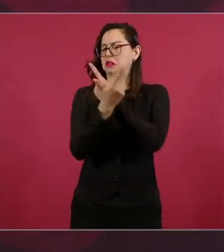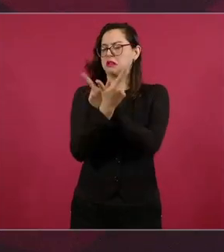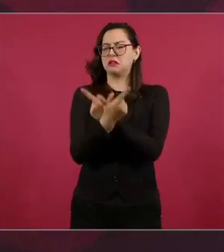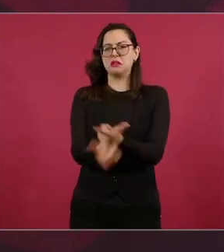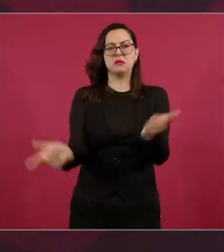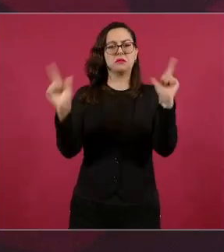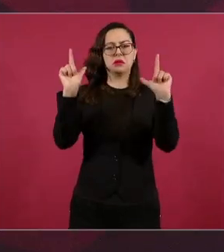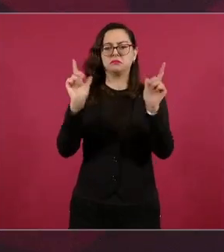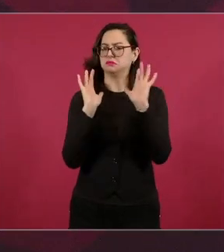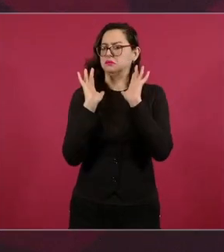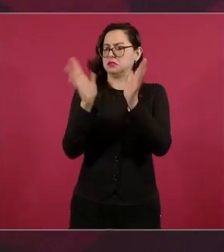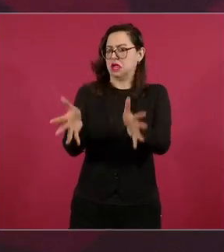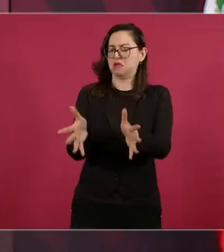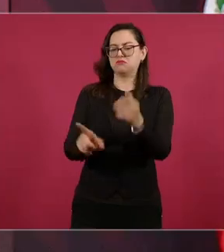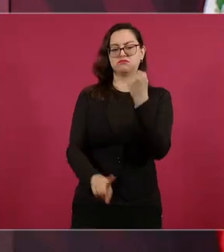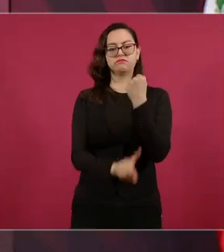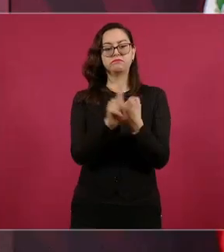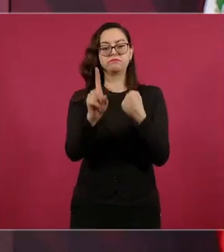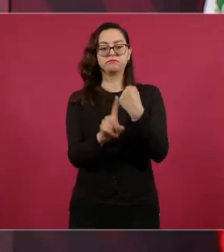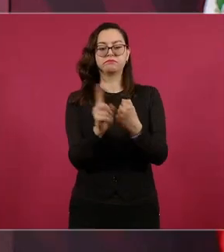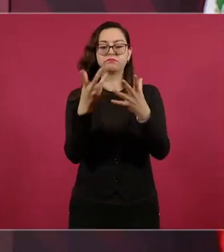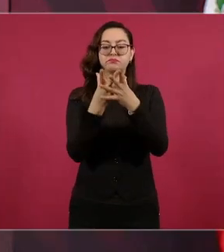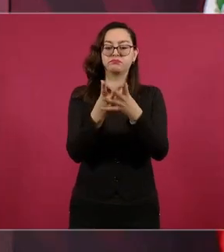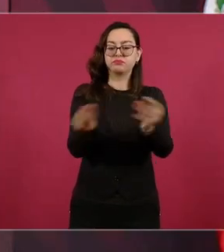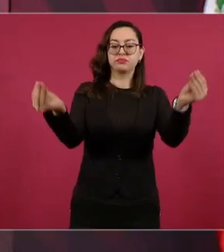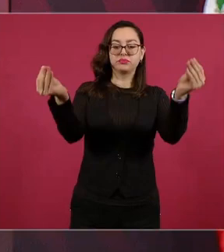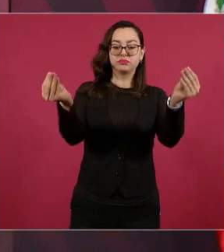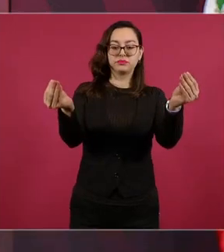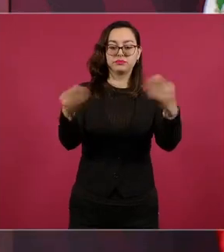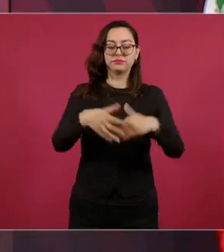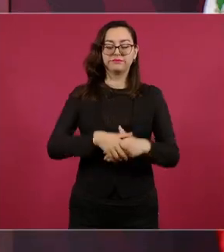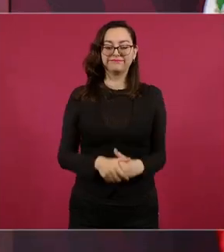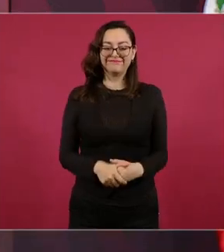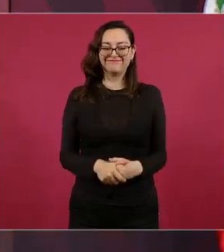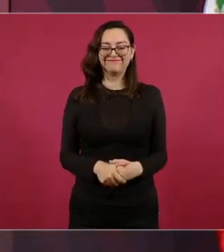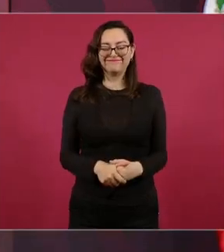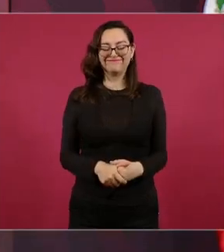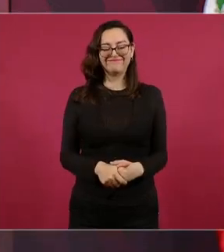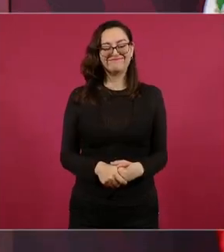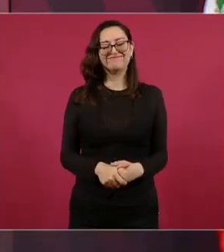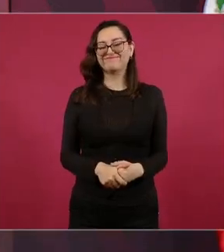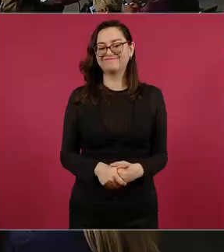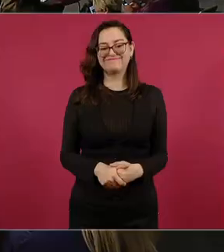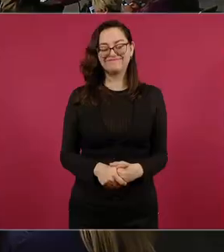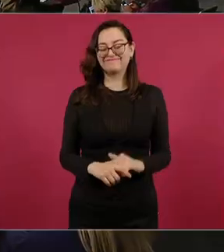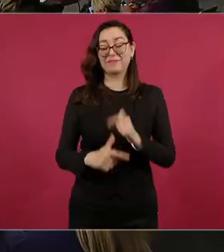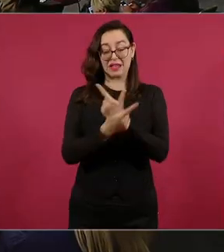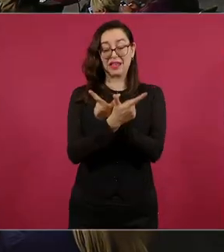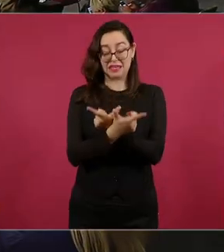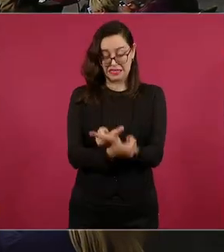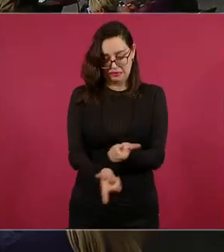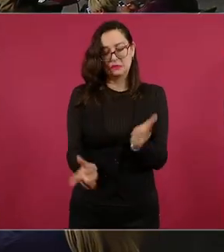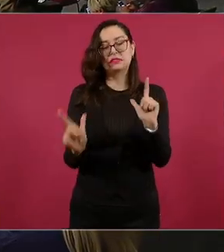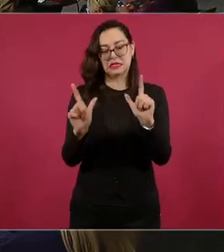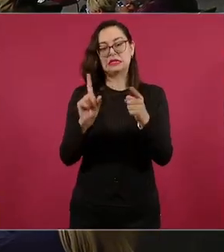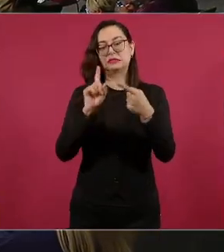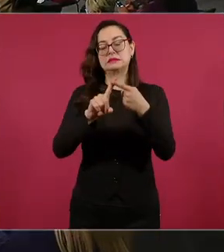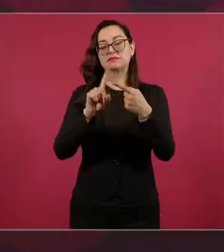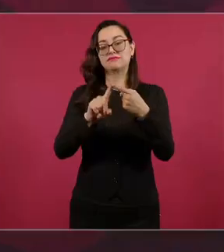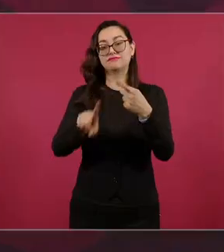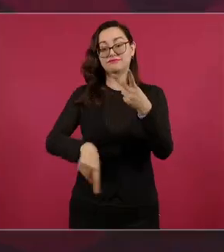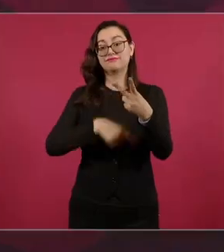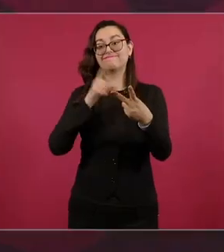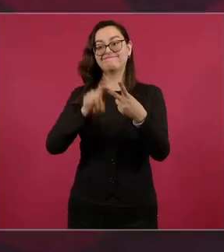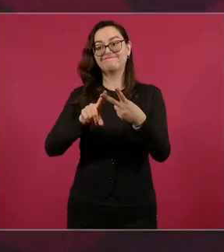resuelven los problemas y se requiere la libertad pero también la justicia,